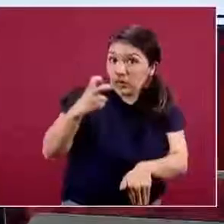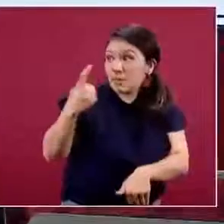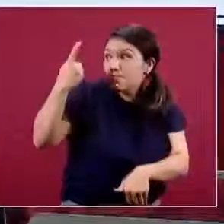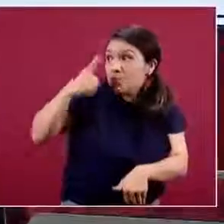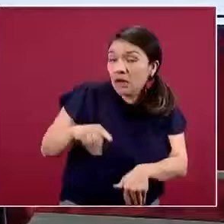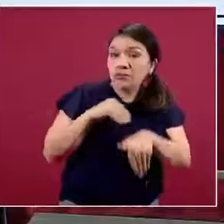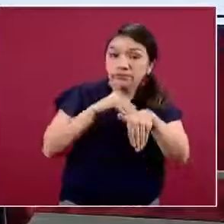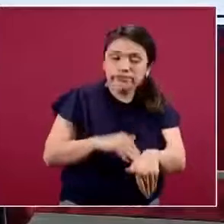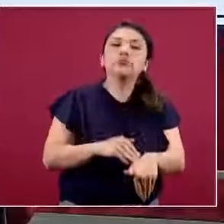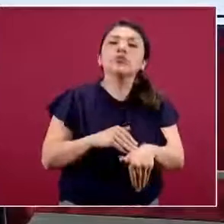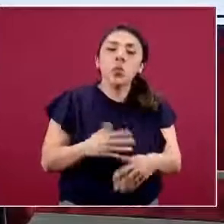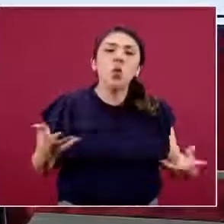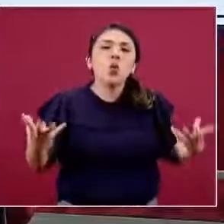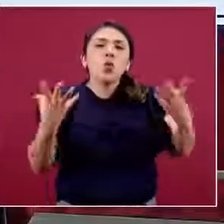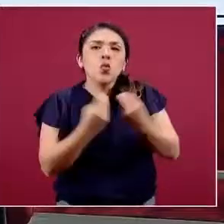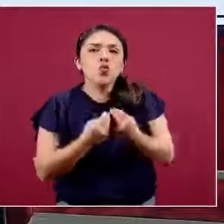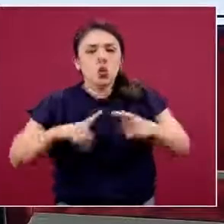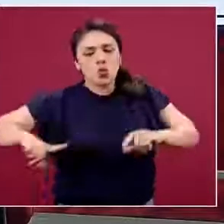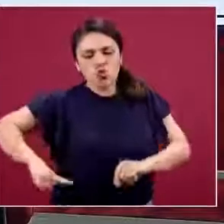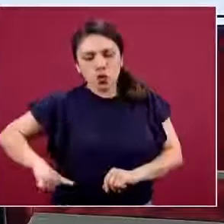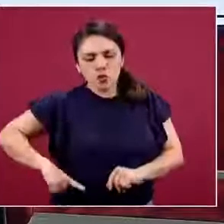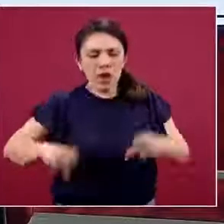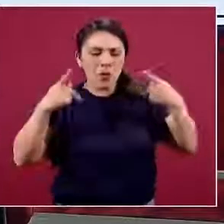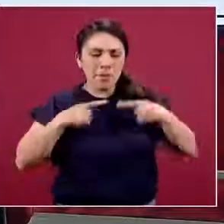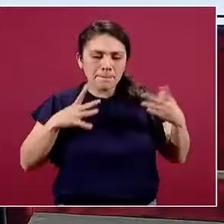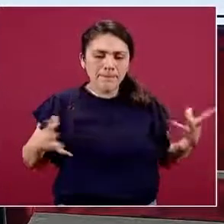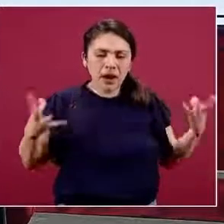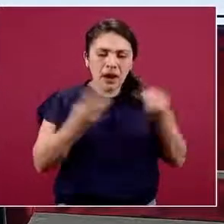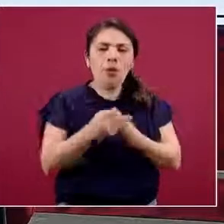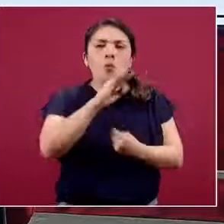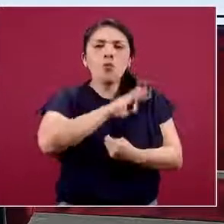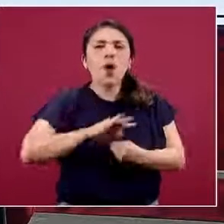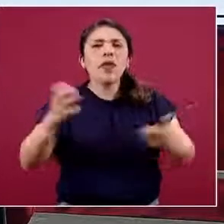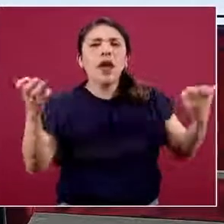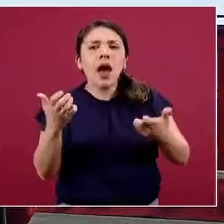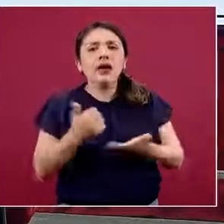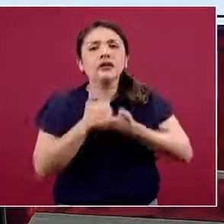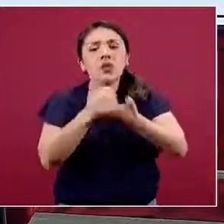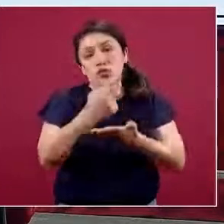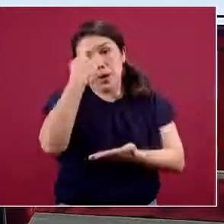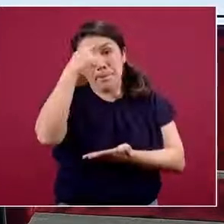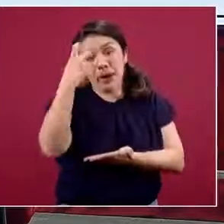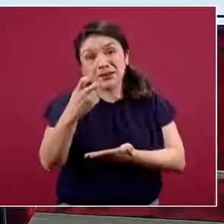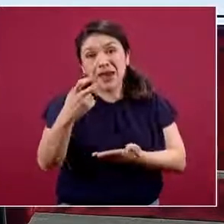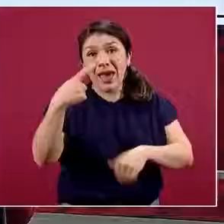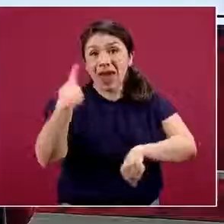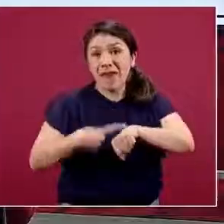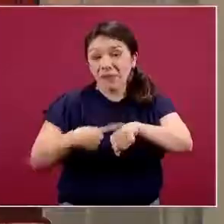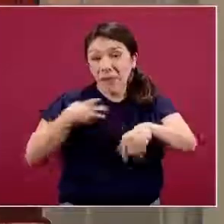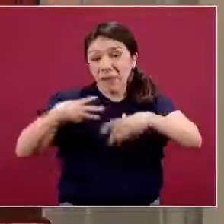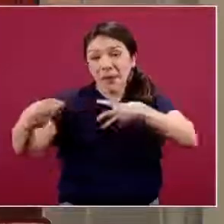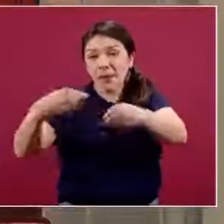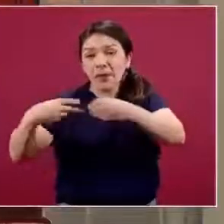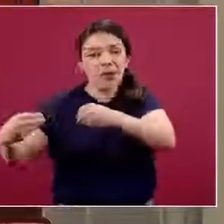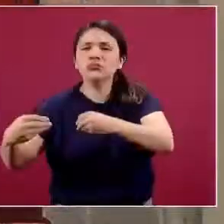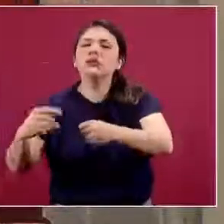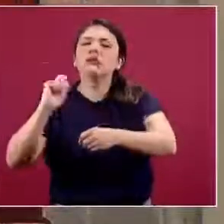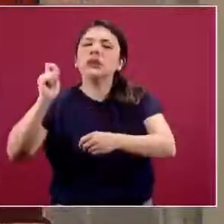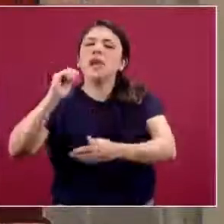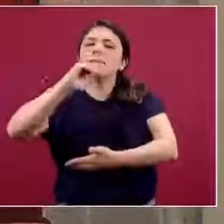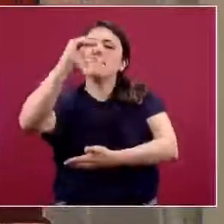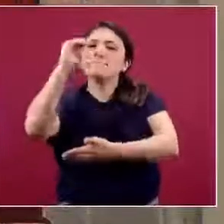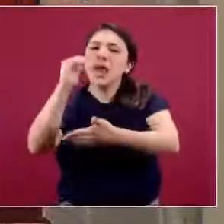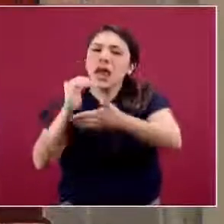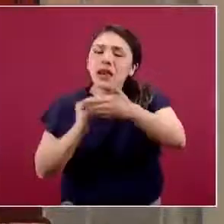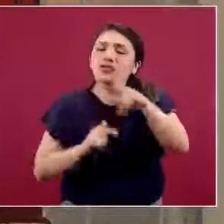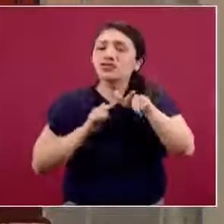pues todos juntos, gobierno y sociedad, podamos contribuir a que la epidemia mantenga un